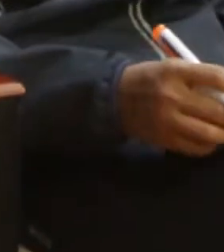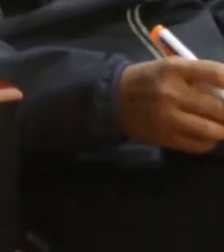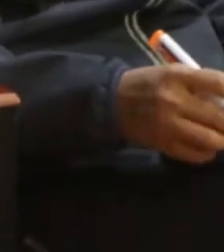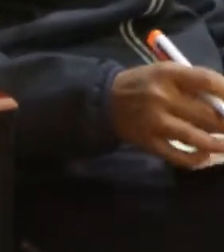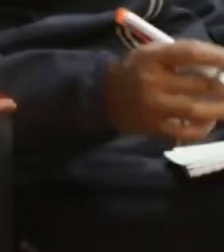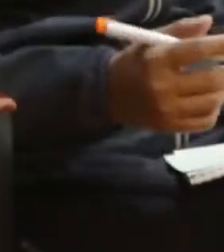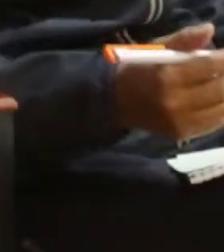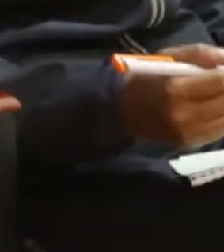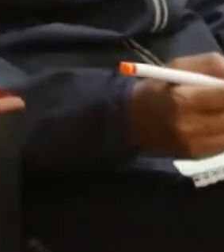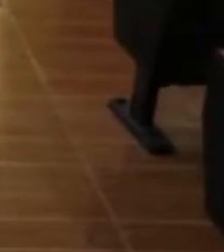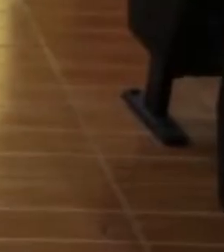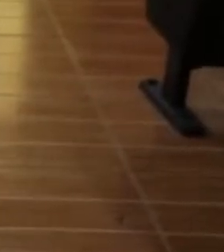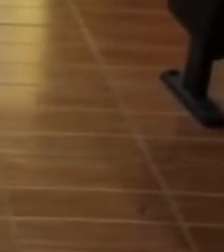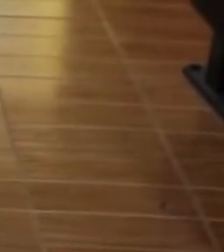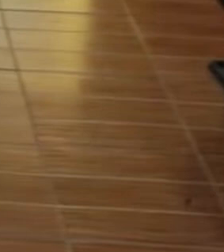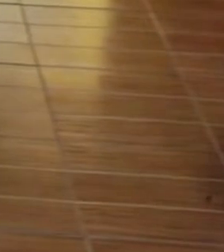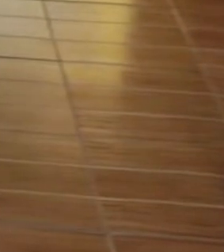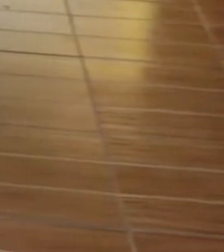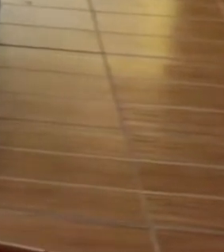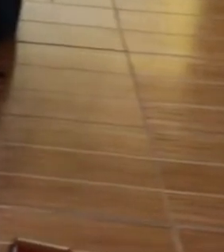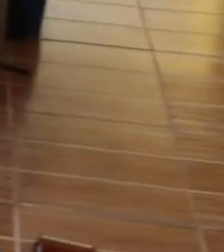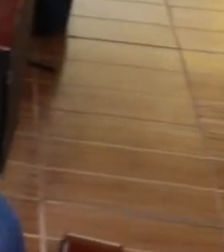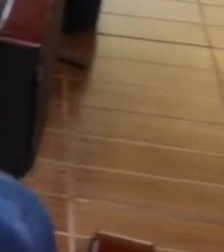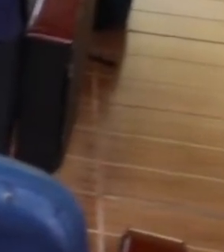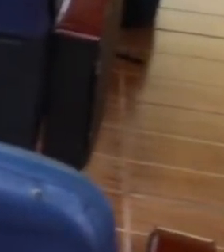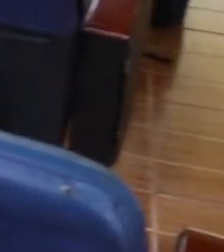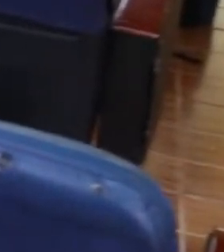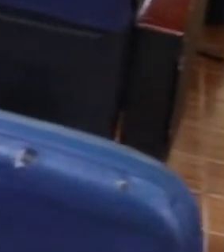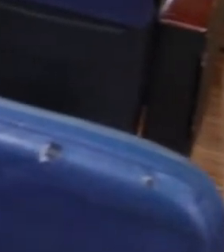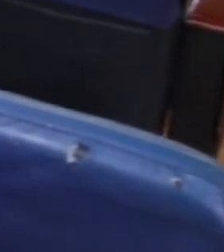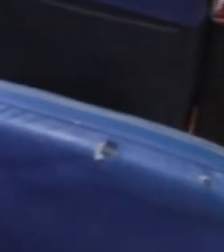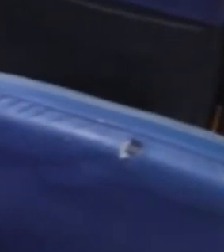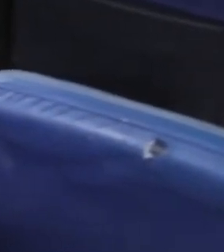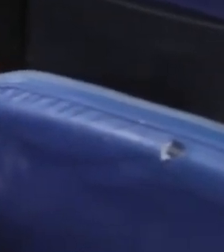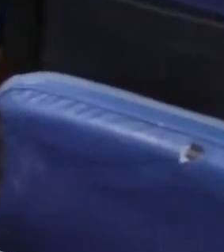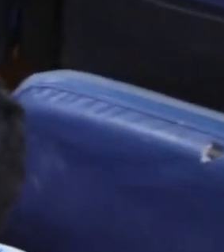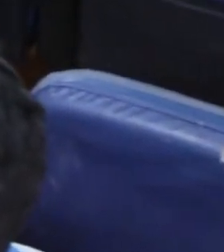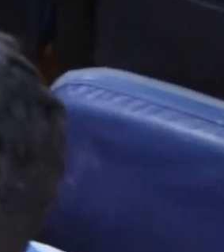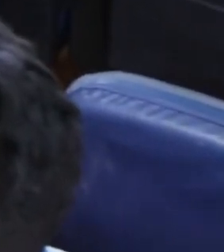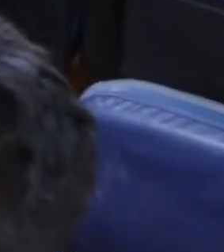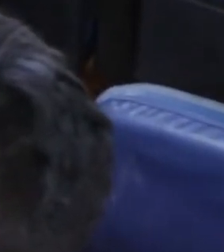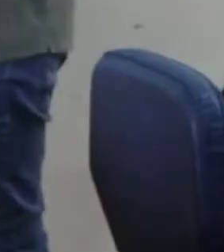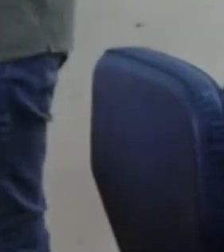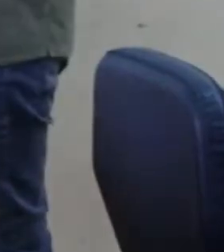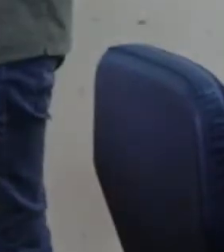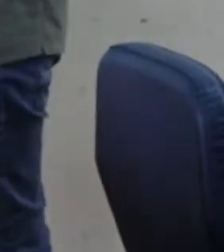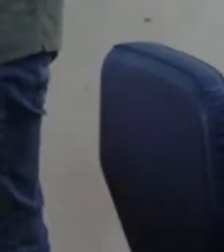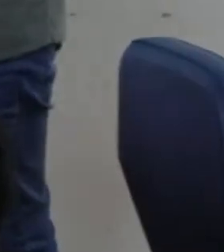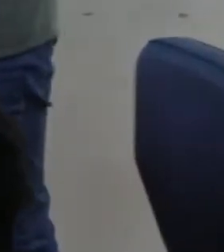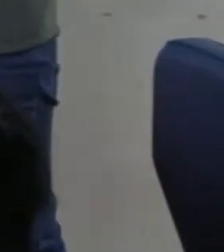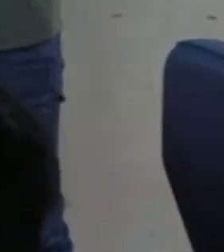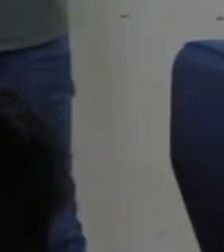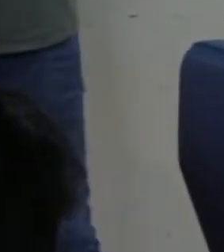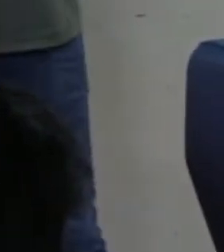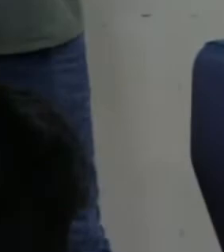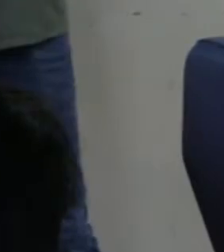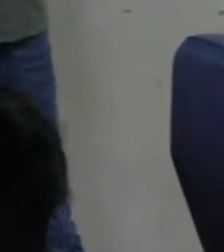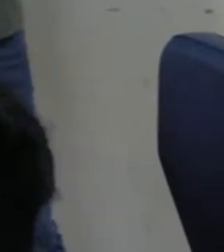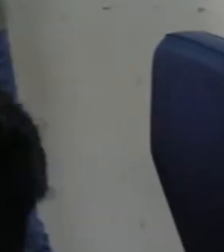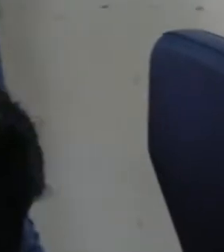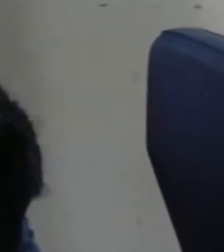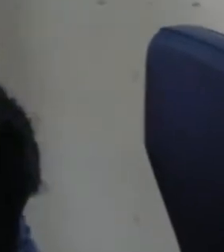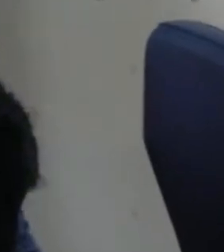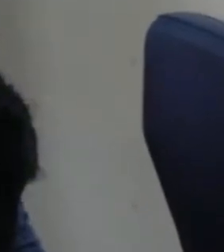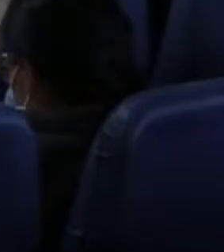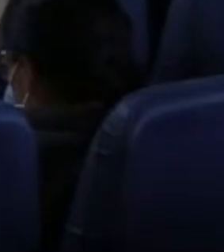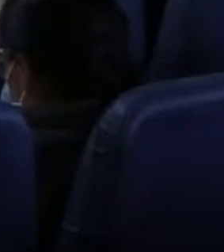Kunapa, Tananahuita, Pacta Chirka, Shina Kitipi, Rurai Kunapi, Pacta Kangapak, Shina Yata, Tananahuipa, Pusha Kunata, Pash